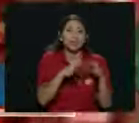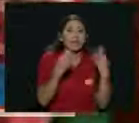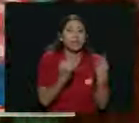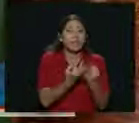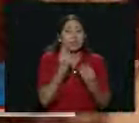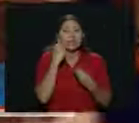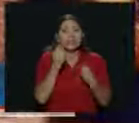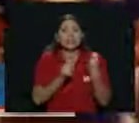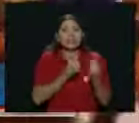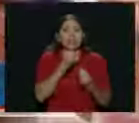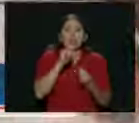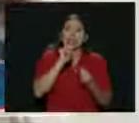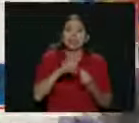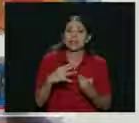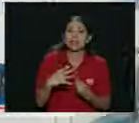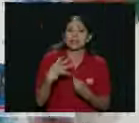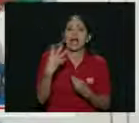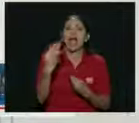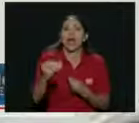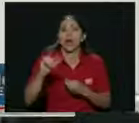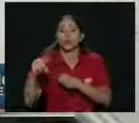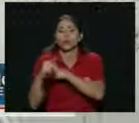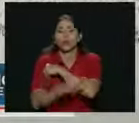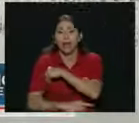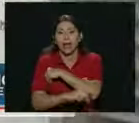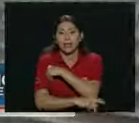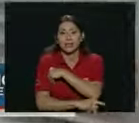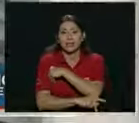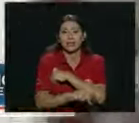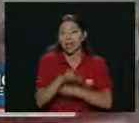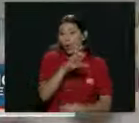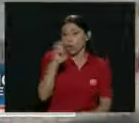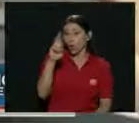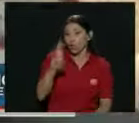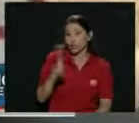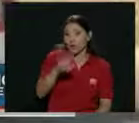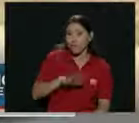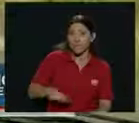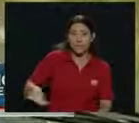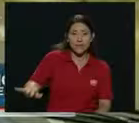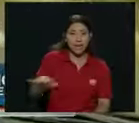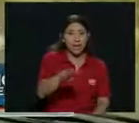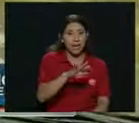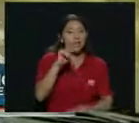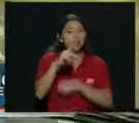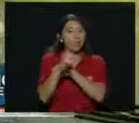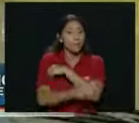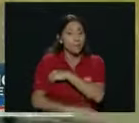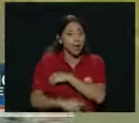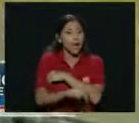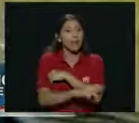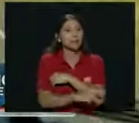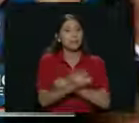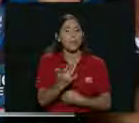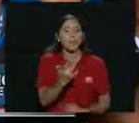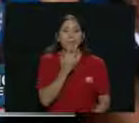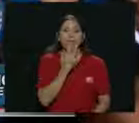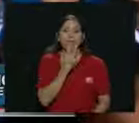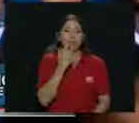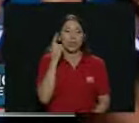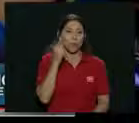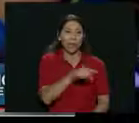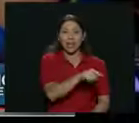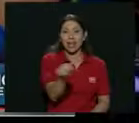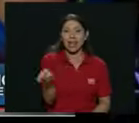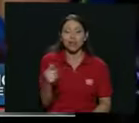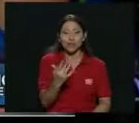probablemente a otros países donde Costa Rica es un país altamente privilegiado o va a ser preferido por estas